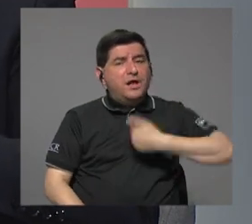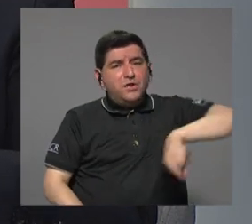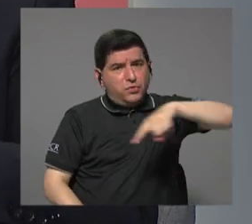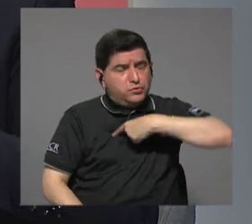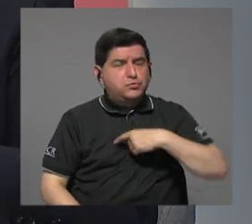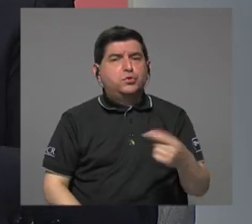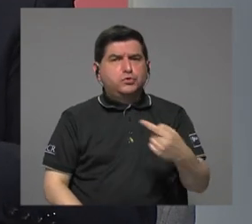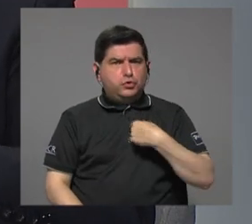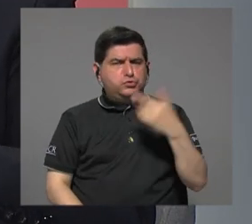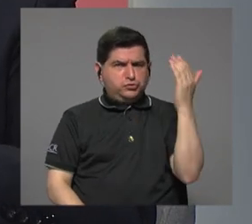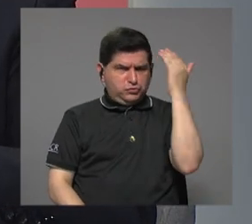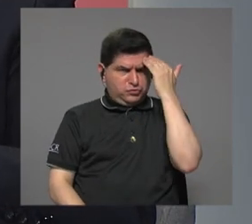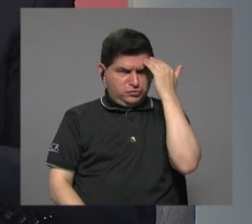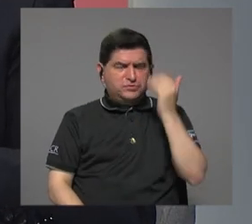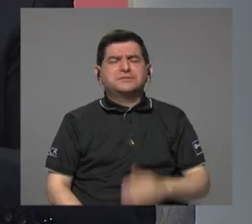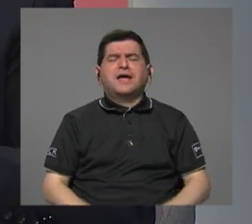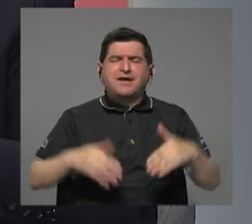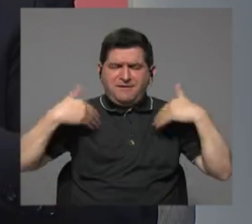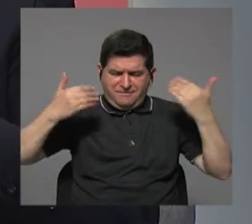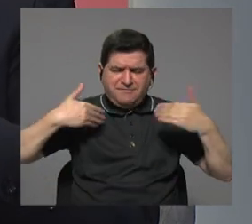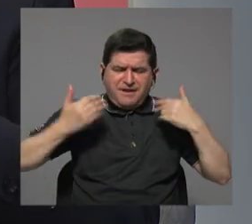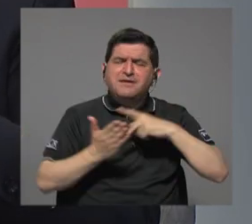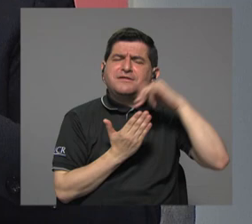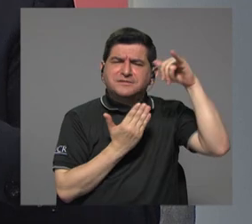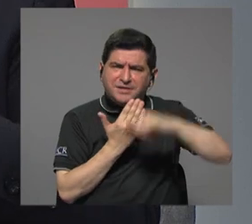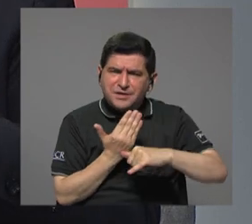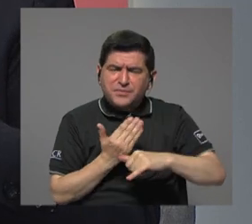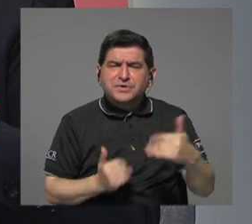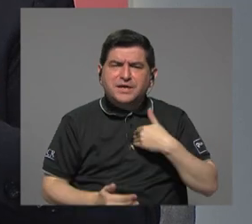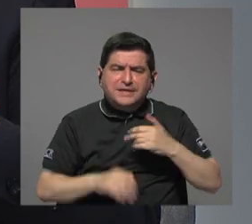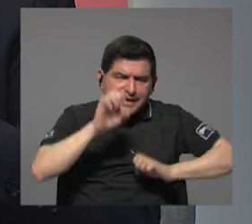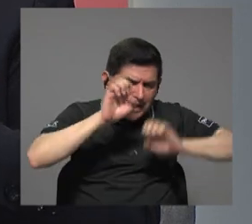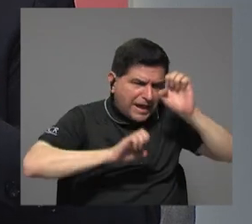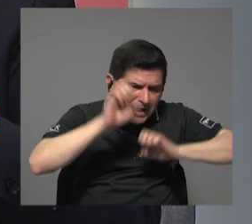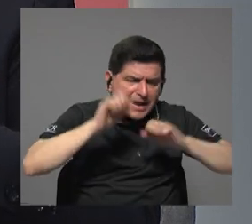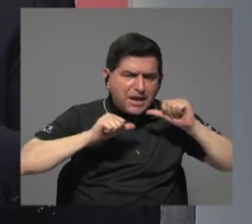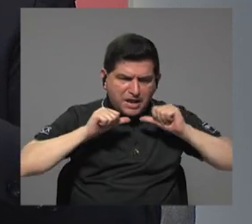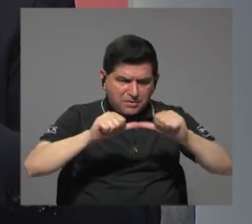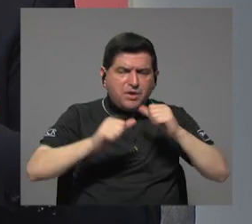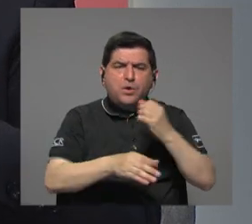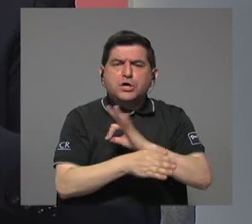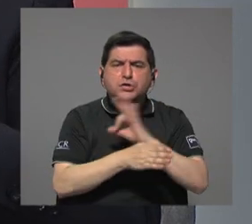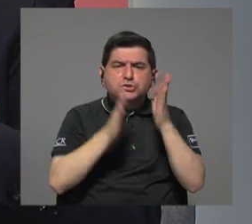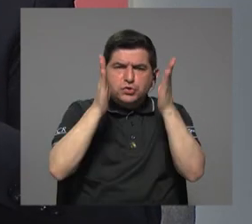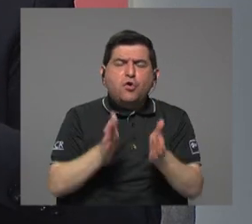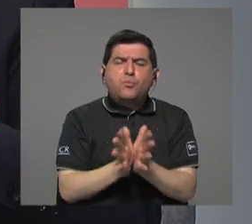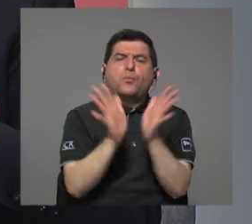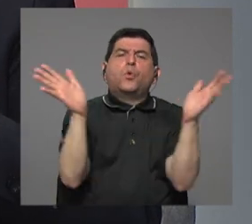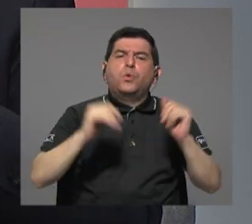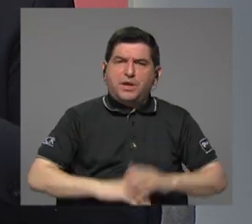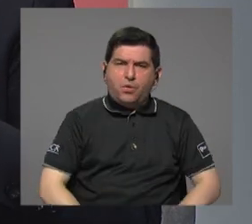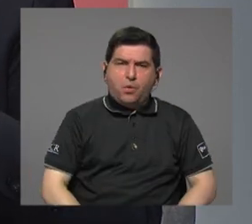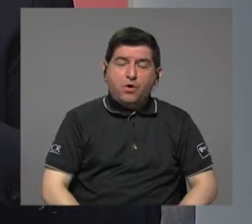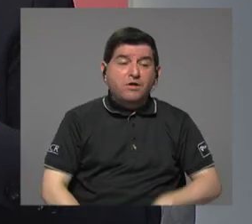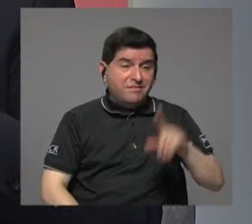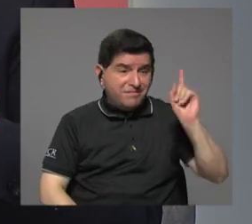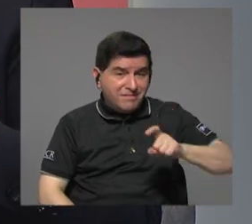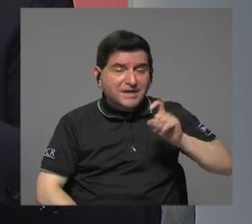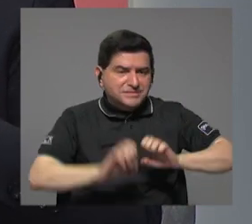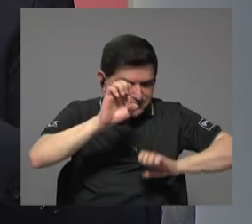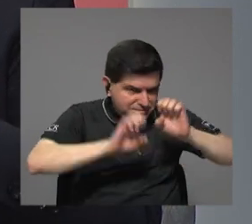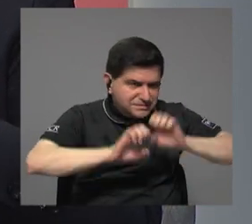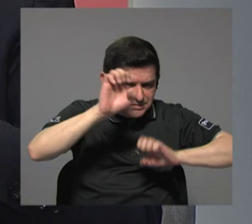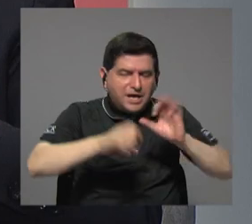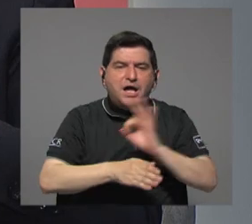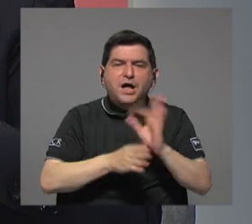y yo también celebró dentro de este proyecto que tenga la evaluación permanente de los funcionarios públicos es necesario evaluar